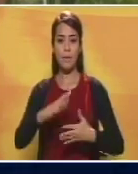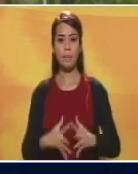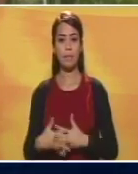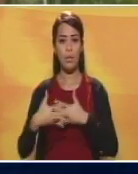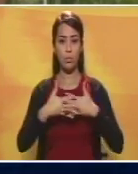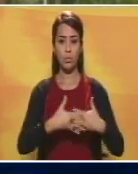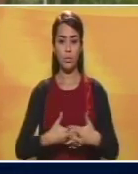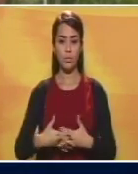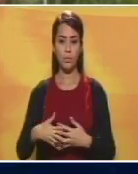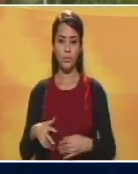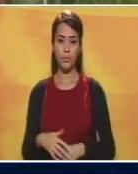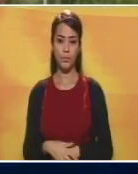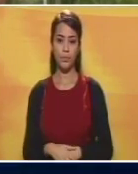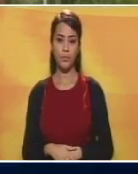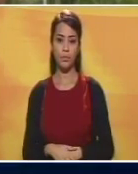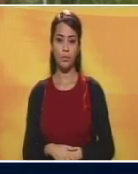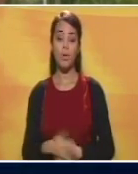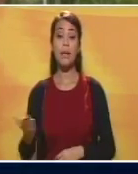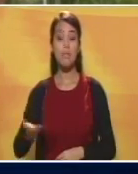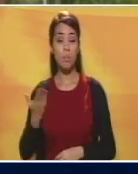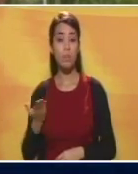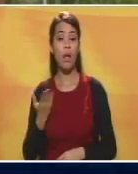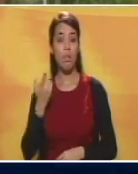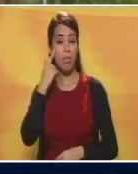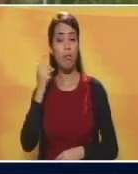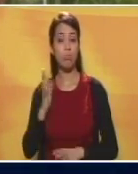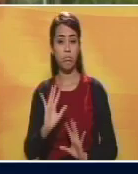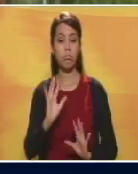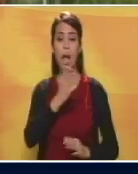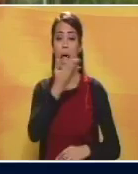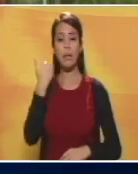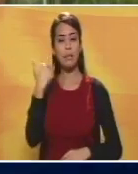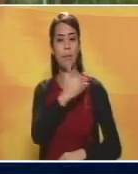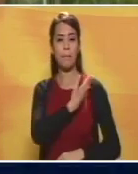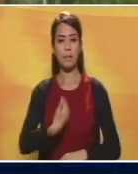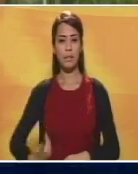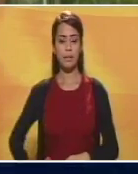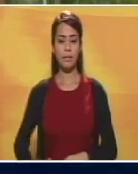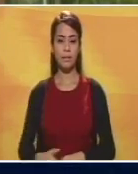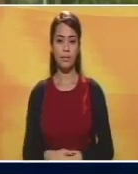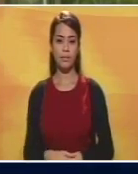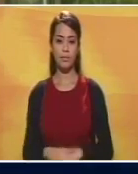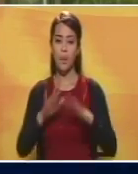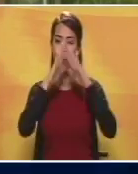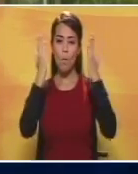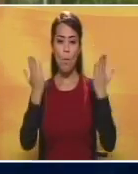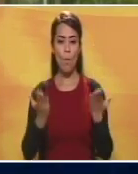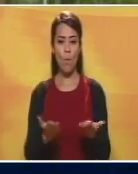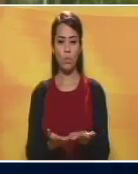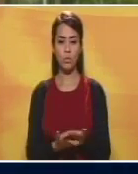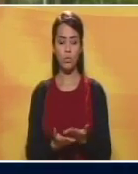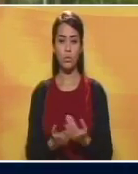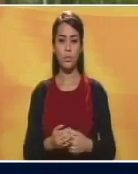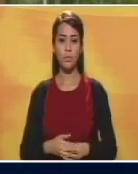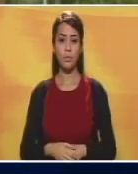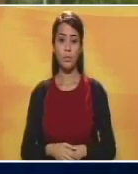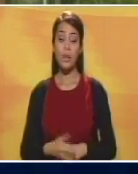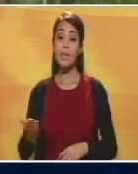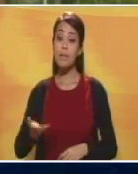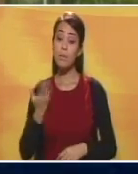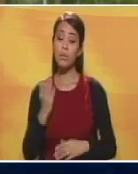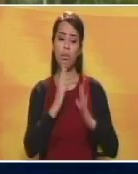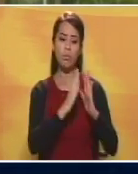Unidos, importantes y reconocidos expresidentes del mundo, importantes